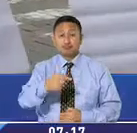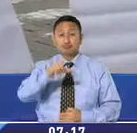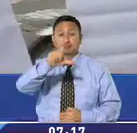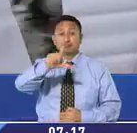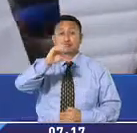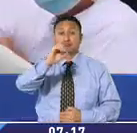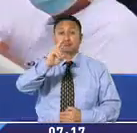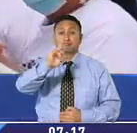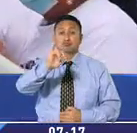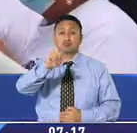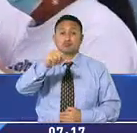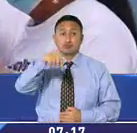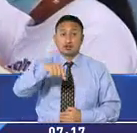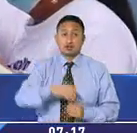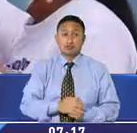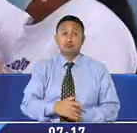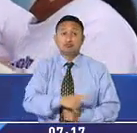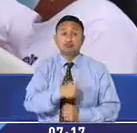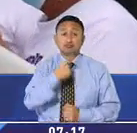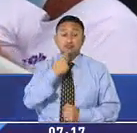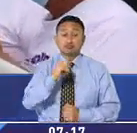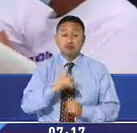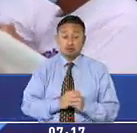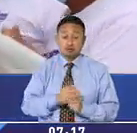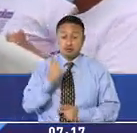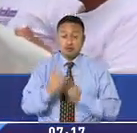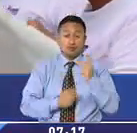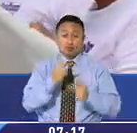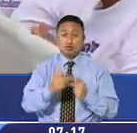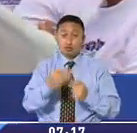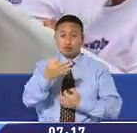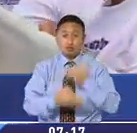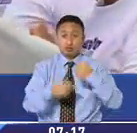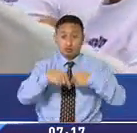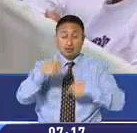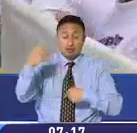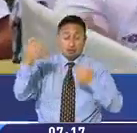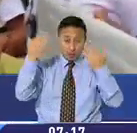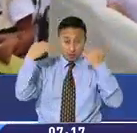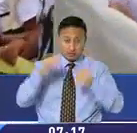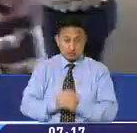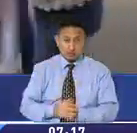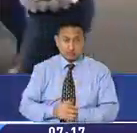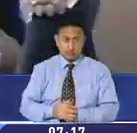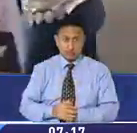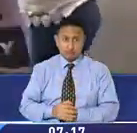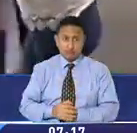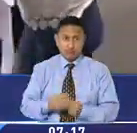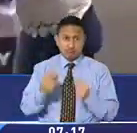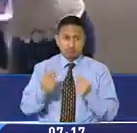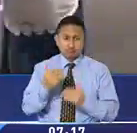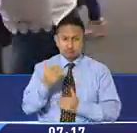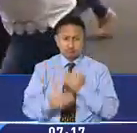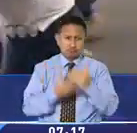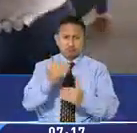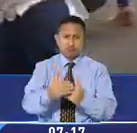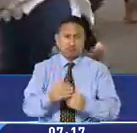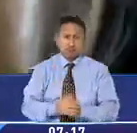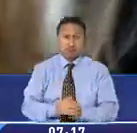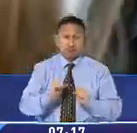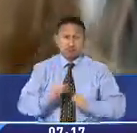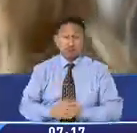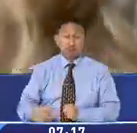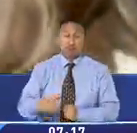de Naomi, solo espera que el proceso judicial llevado desde Guayaquil tras un cambio se agilice más, pues la toma